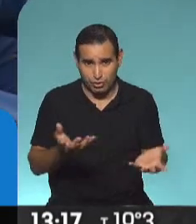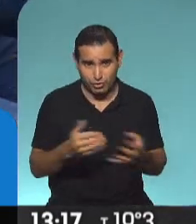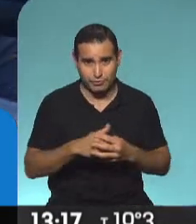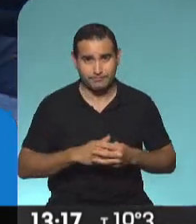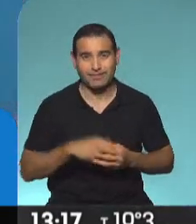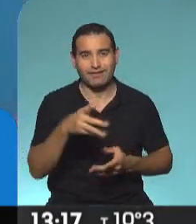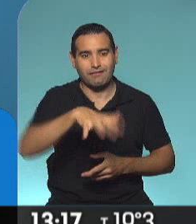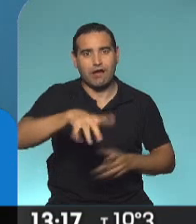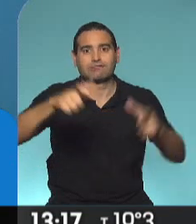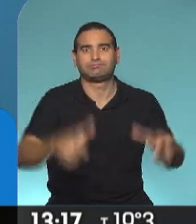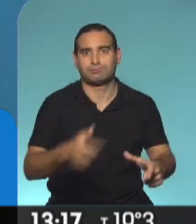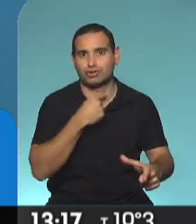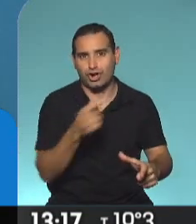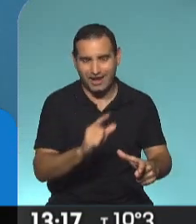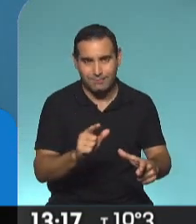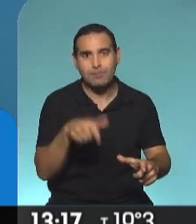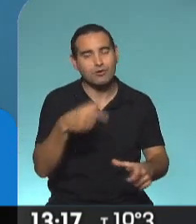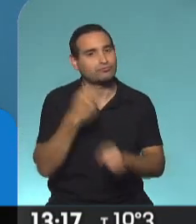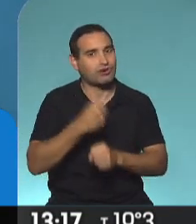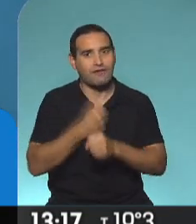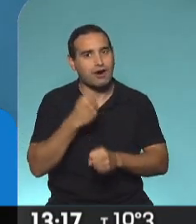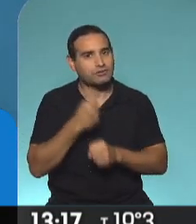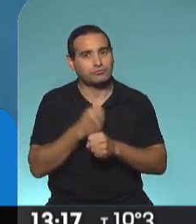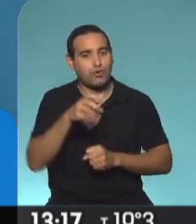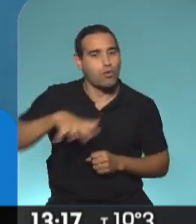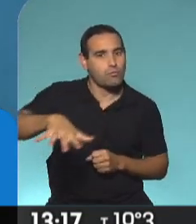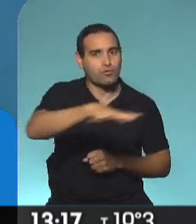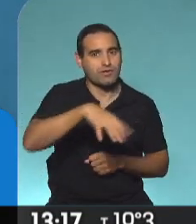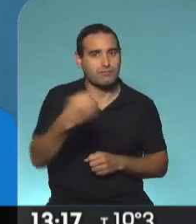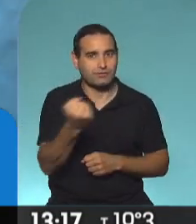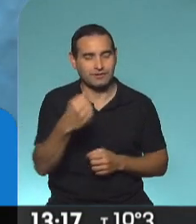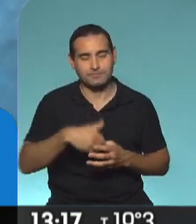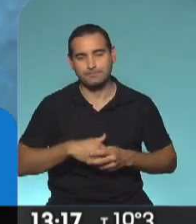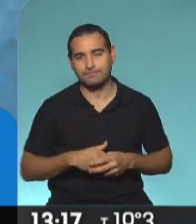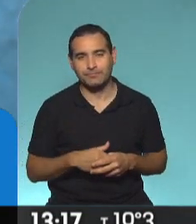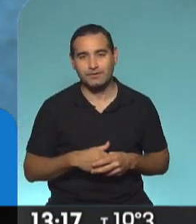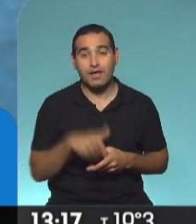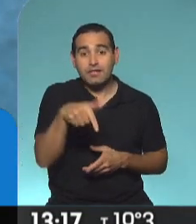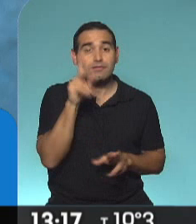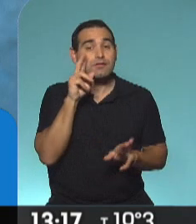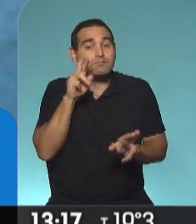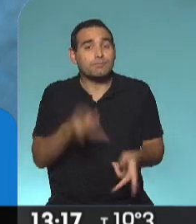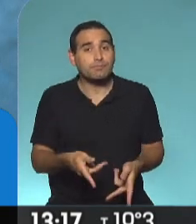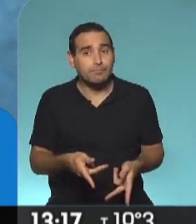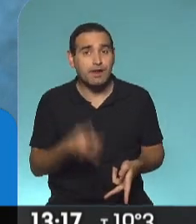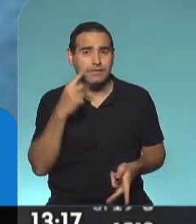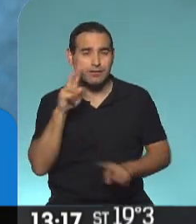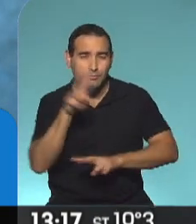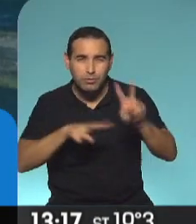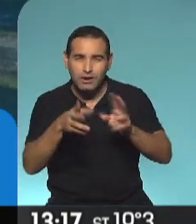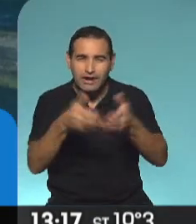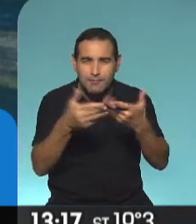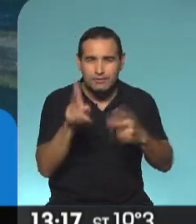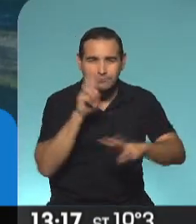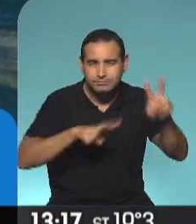quiere aislar el barrio. Pero lo que hay que hacer es un trabajo comunitario muy fuerte para que todos los vecinos sepan lo que tienen que hacer. Y estas estrategias de rastreo precoz, de